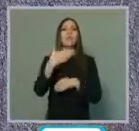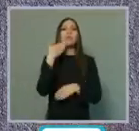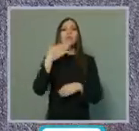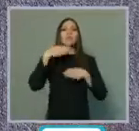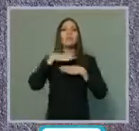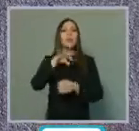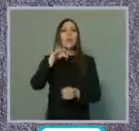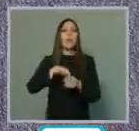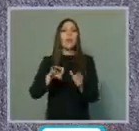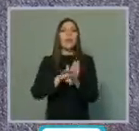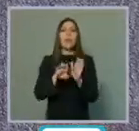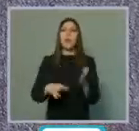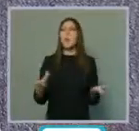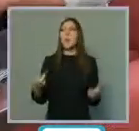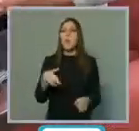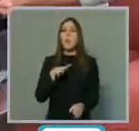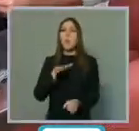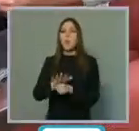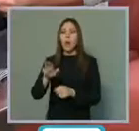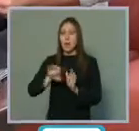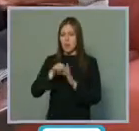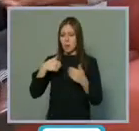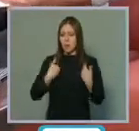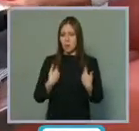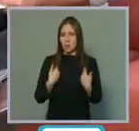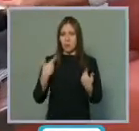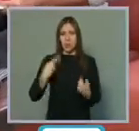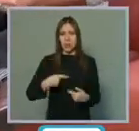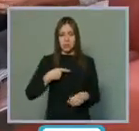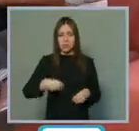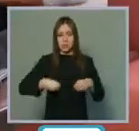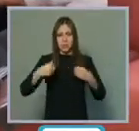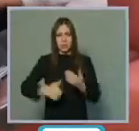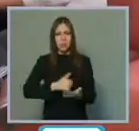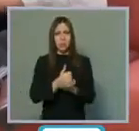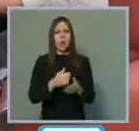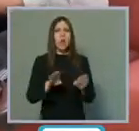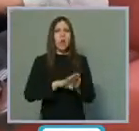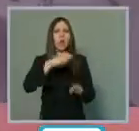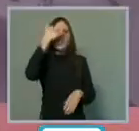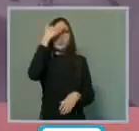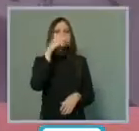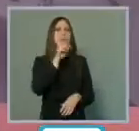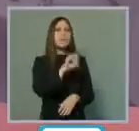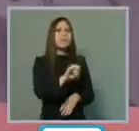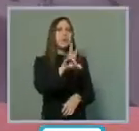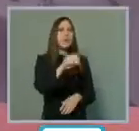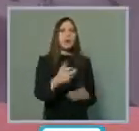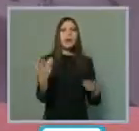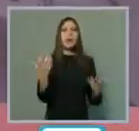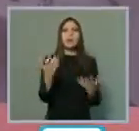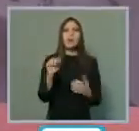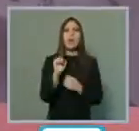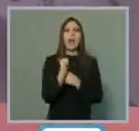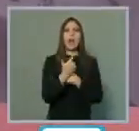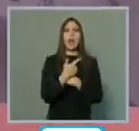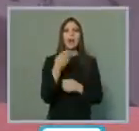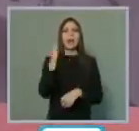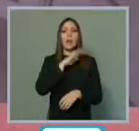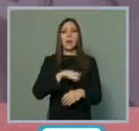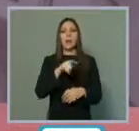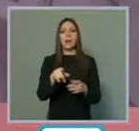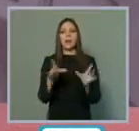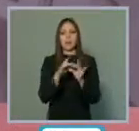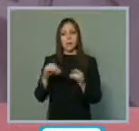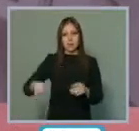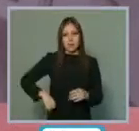ciudadano de a pie, cómo puedo yo identificar que se está cometiendo un delito en esta materia? Mira, es bien interesante lo que dices y me parece que es el momento correcto para